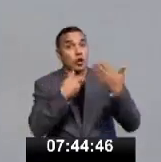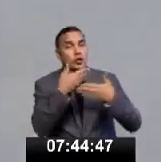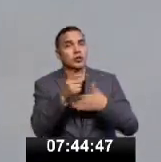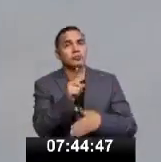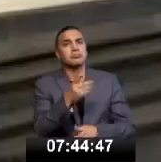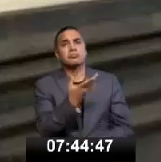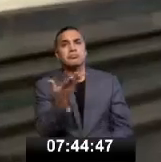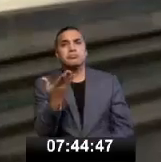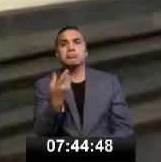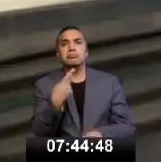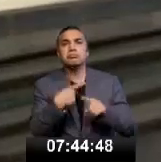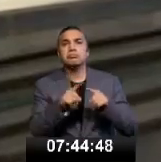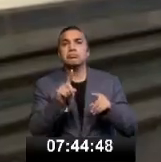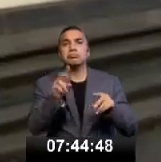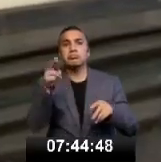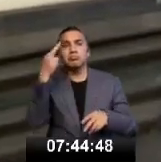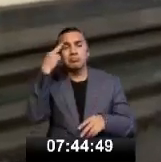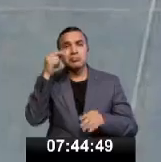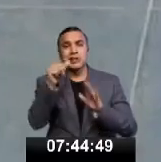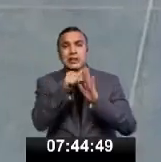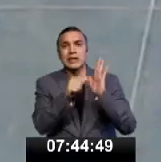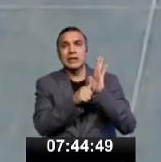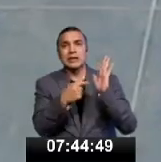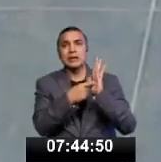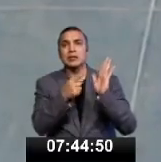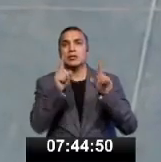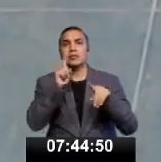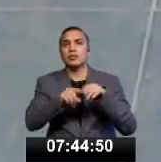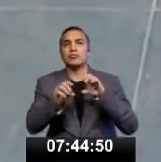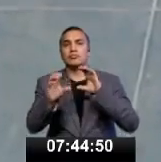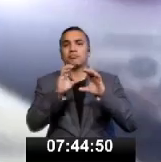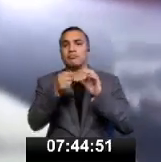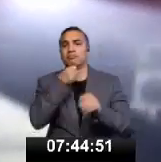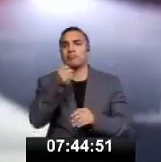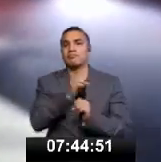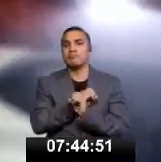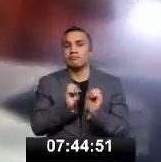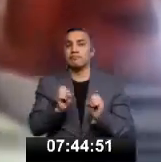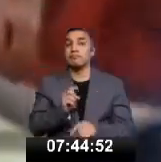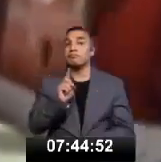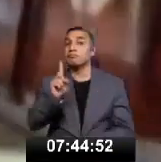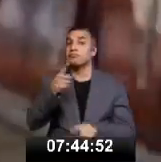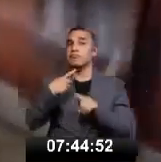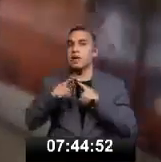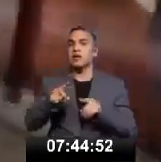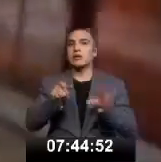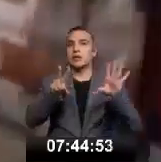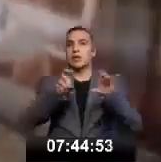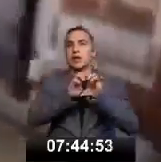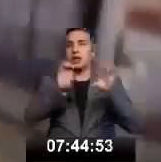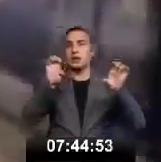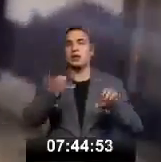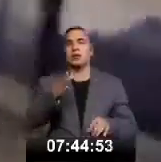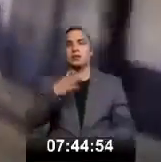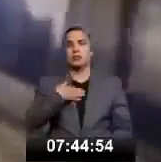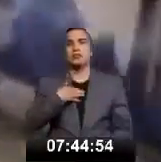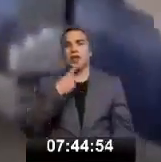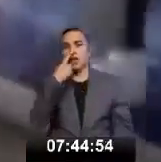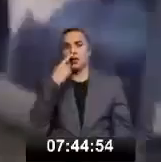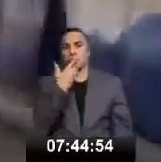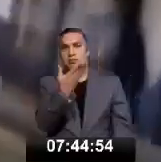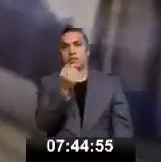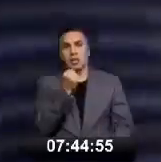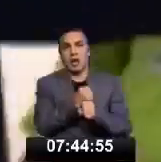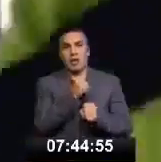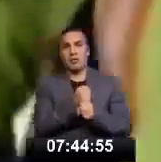proceso. Sin embargo, por motivos de agenda, no fue posible mantener una entrevista. No obstante, 7 empresas estarían interesadas